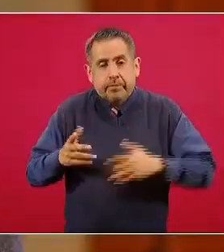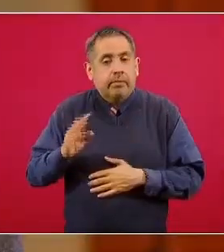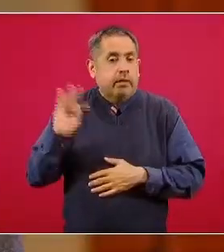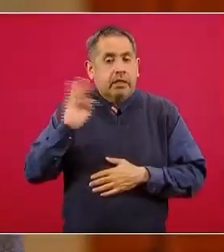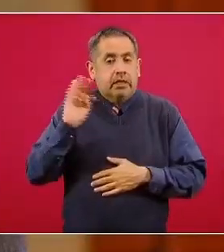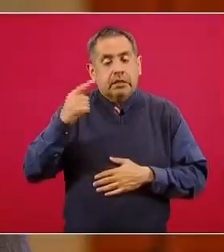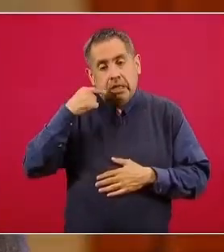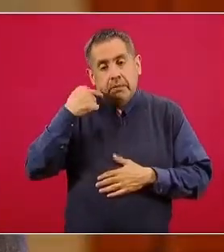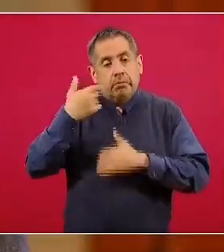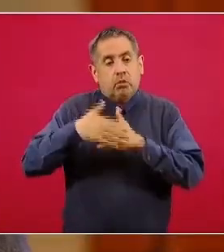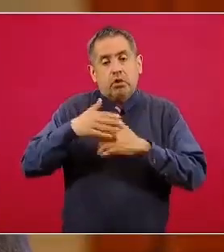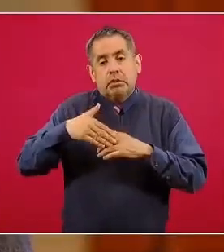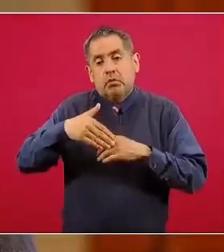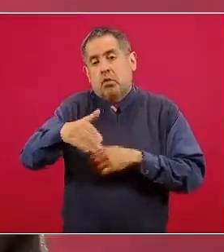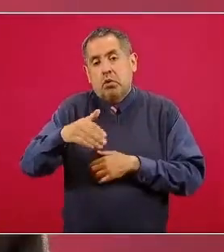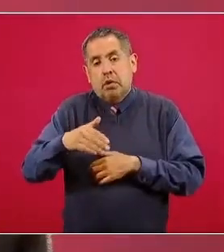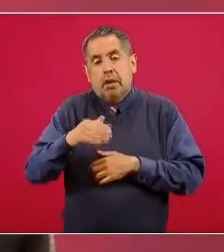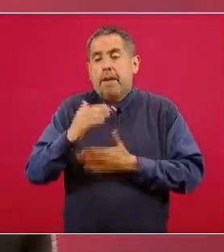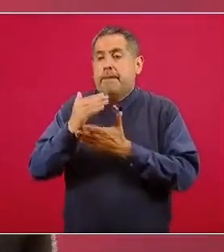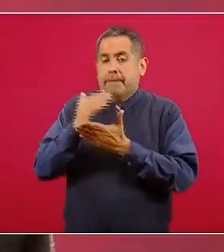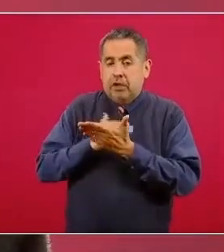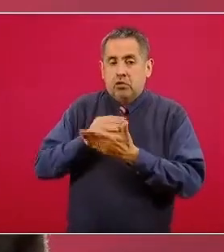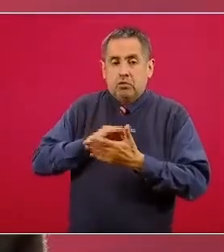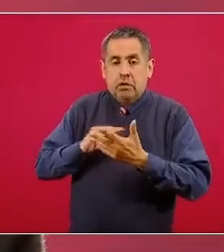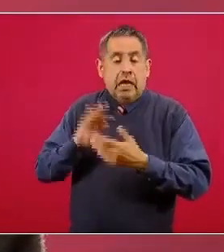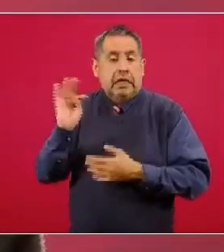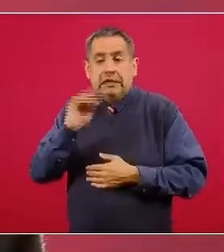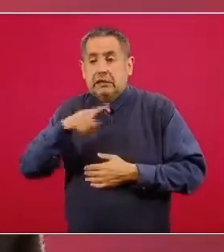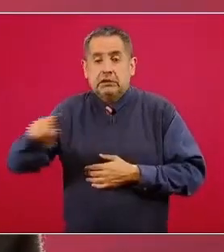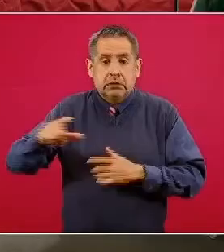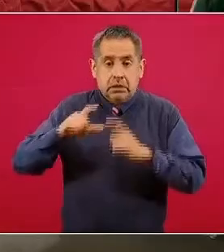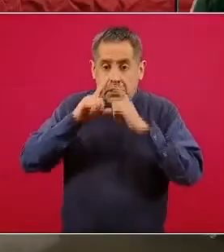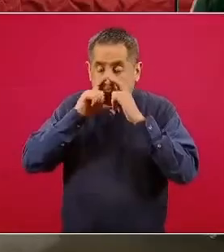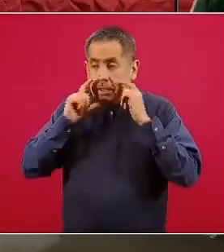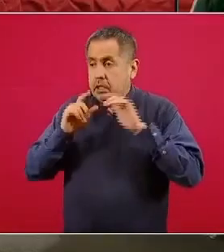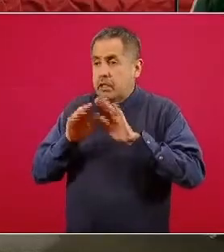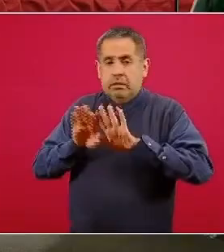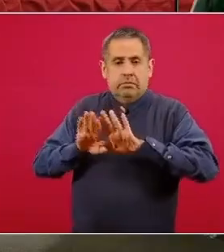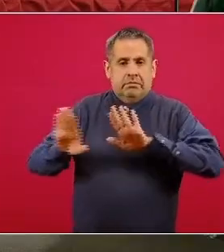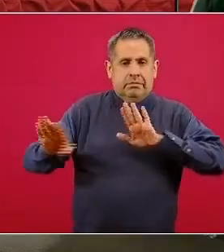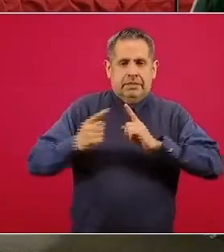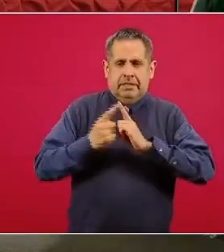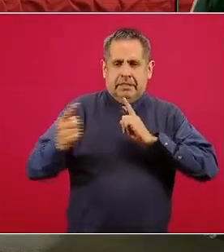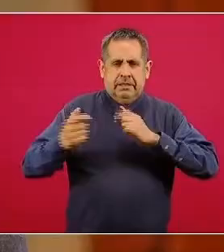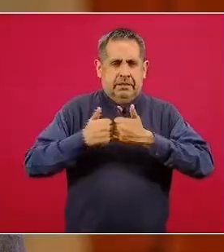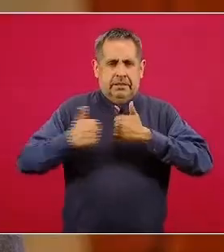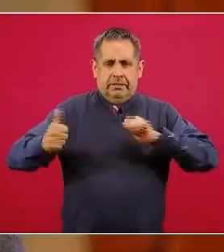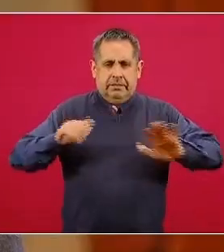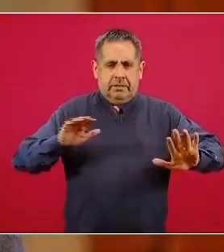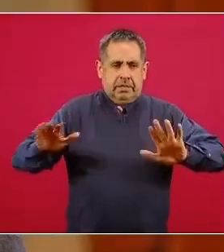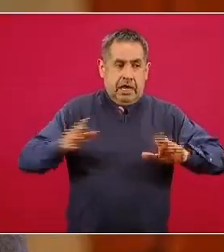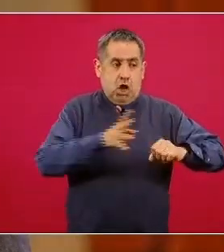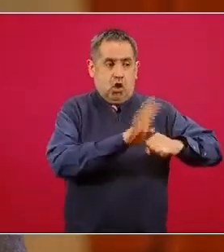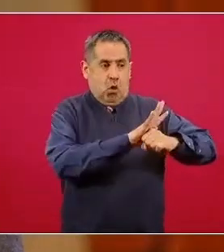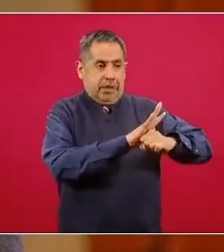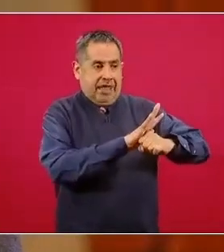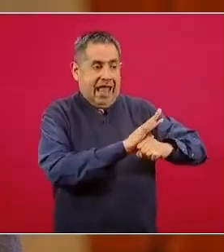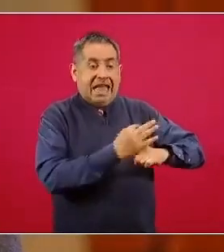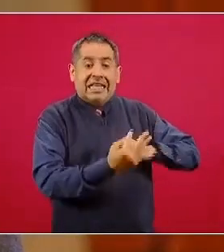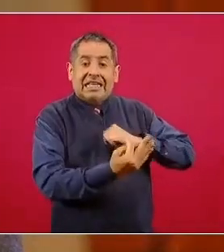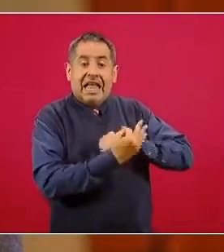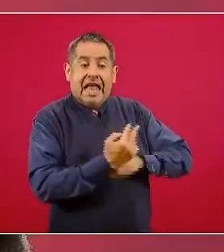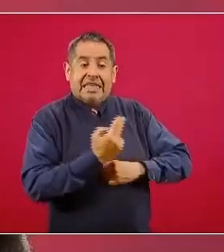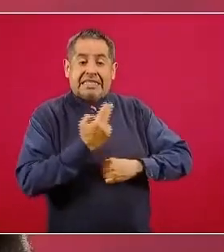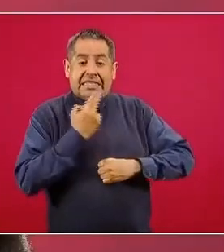que tengamos menos transmisión en la medida en que estemos con las medidas de sana distancia para seguir controlando el COVID, pero hay